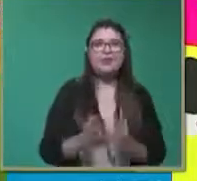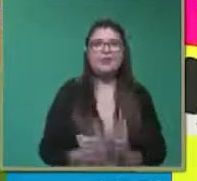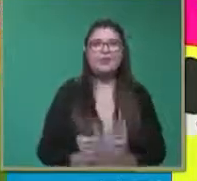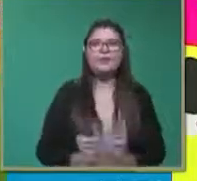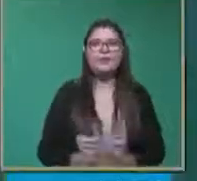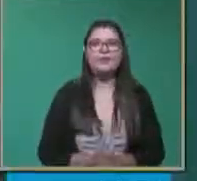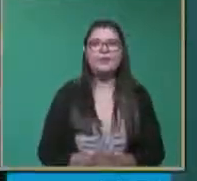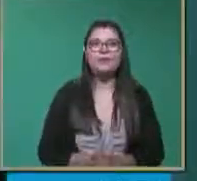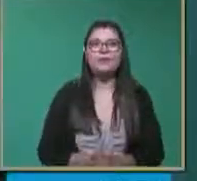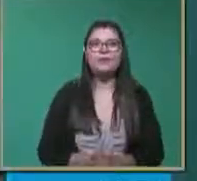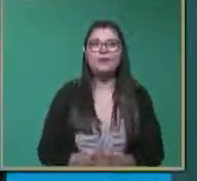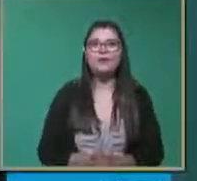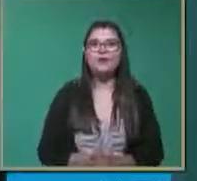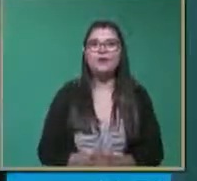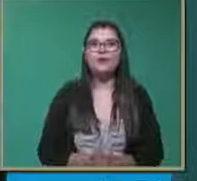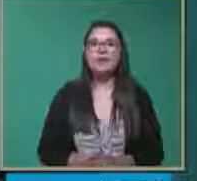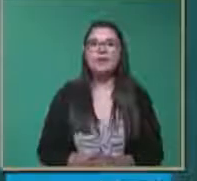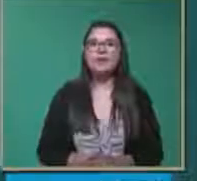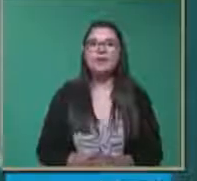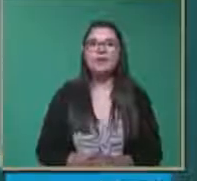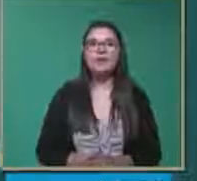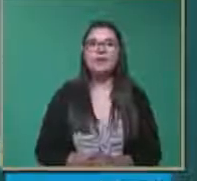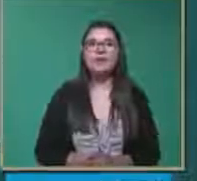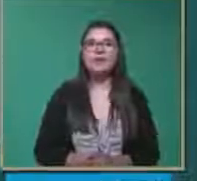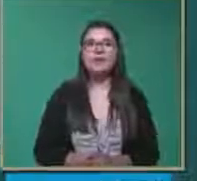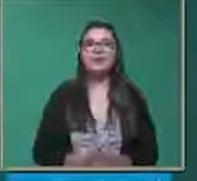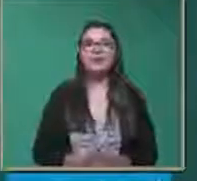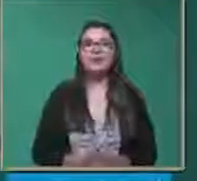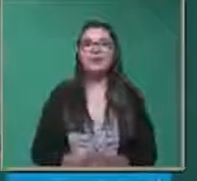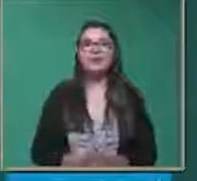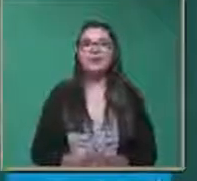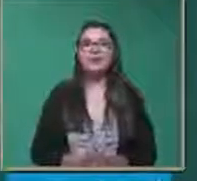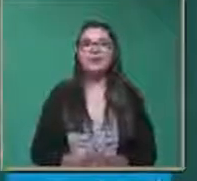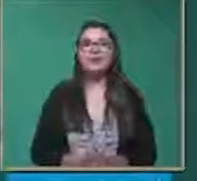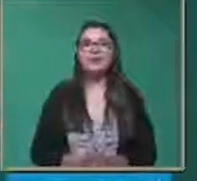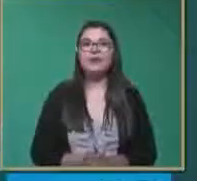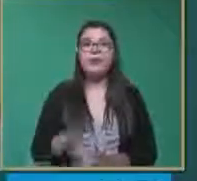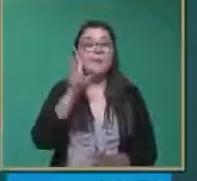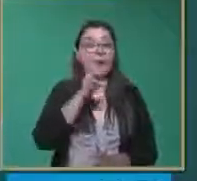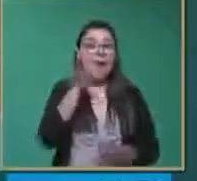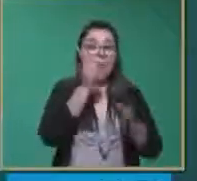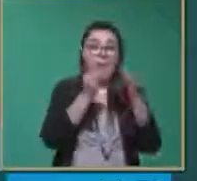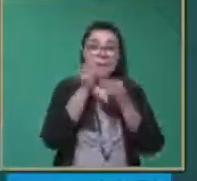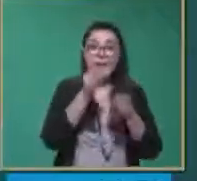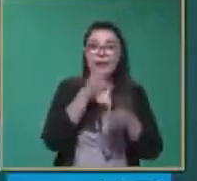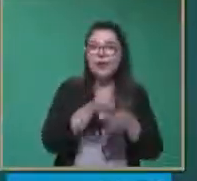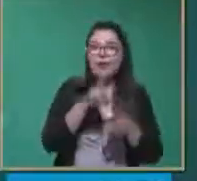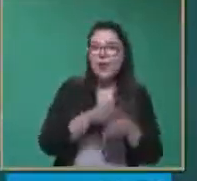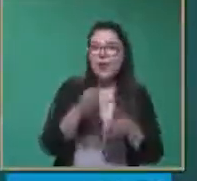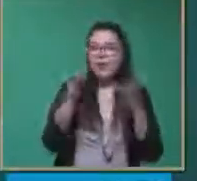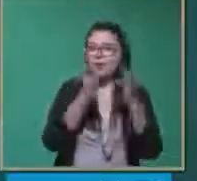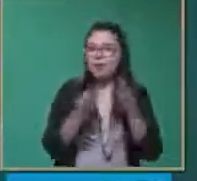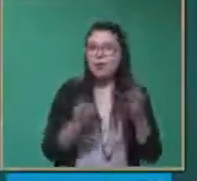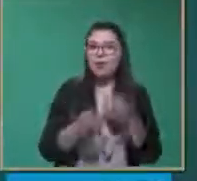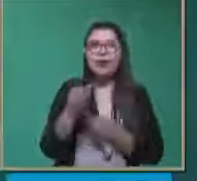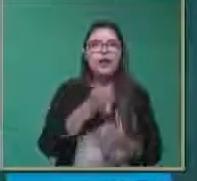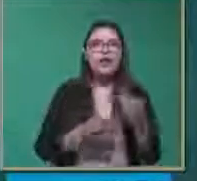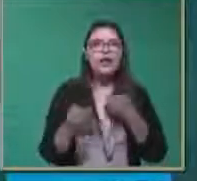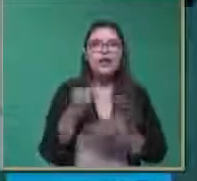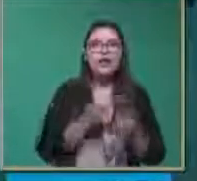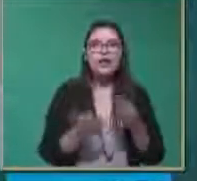por ejemplo, estoy con ella haciendo levitaciones. Incluyen también aprender números, las figuras geométricas, actos, como ven aquí, de